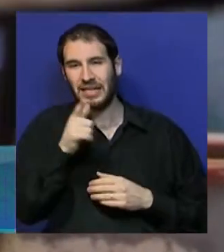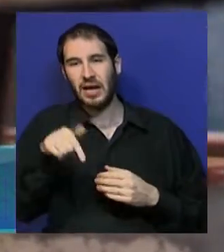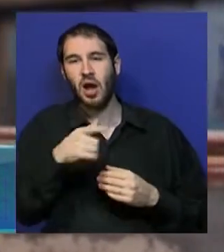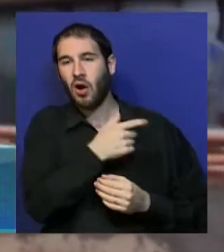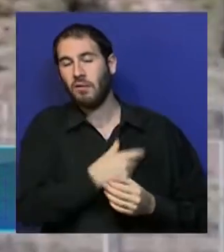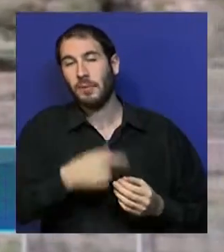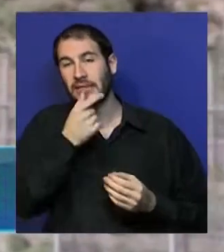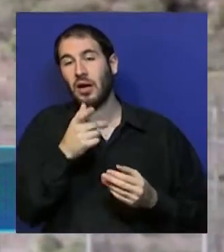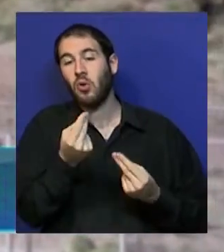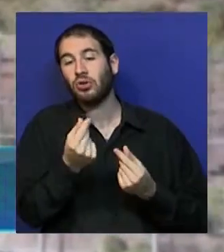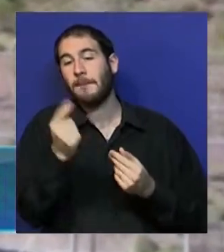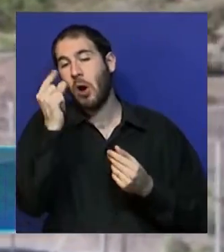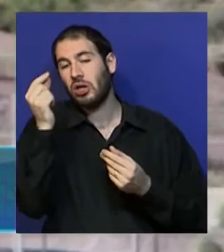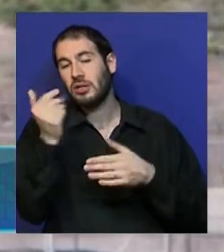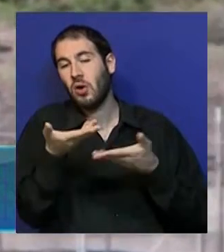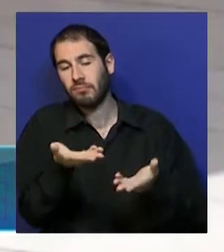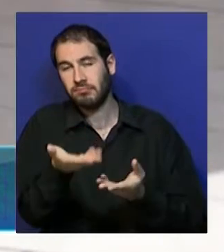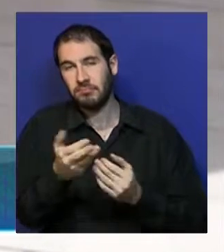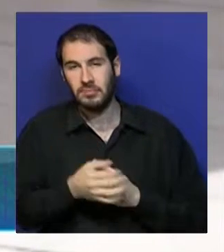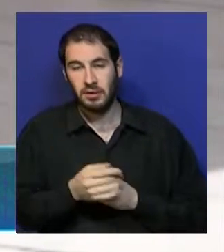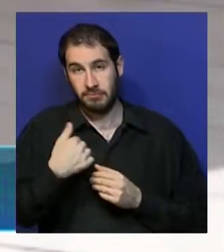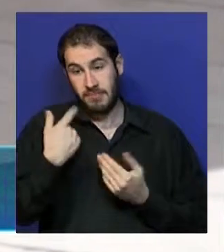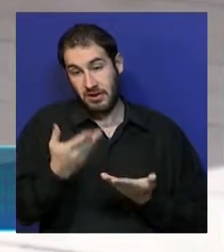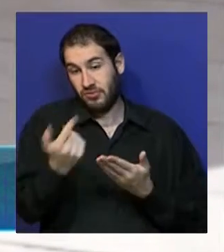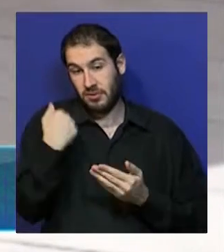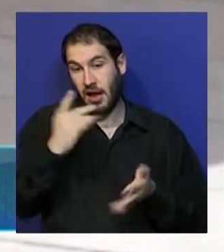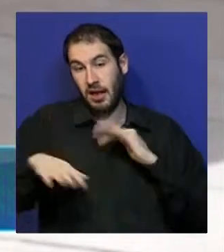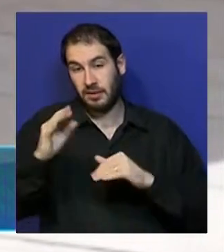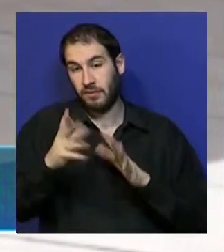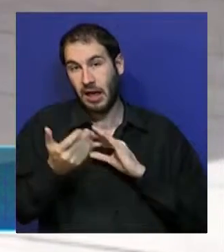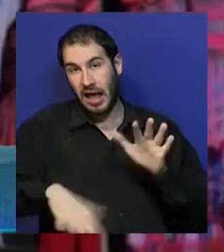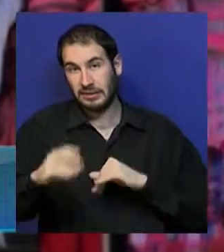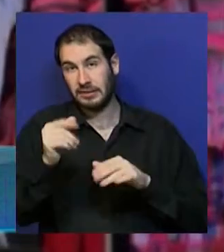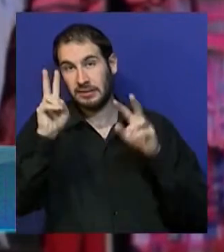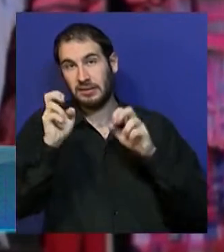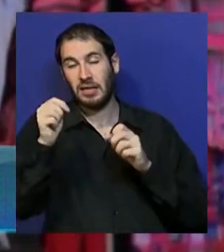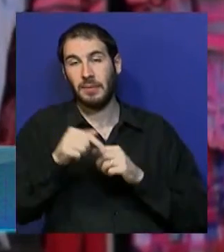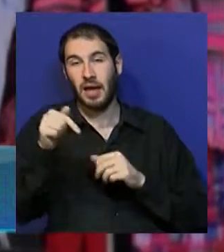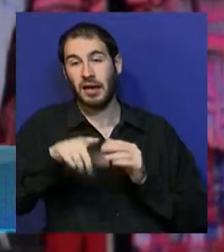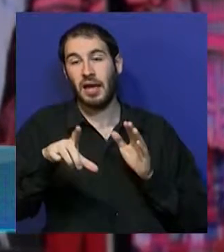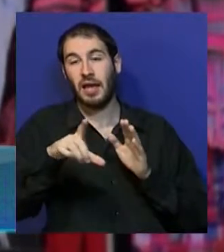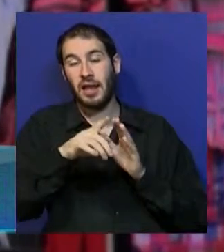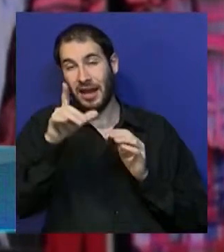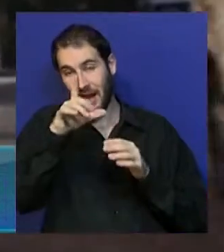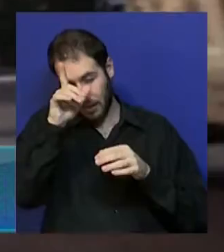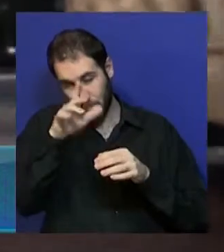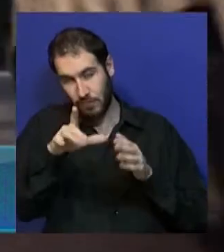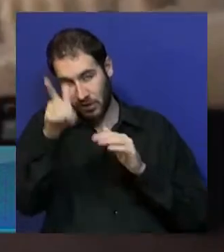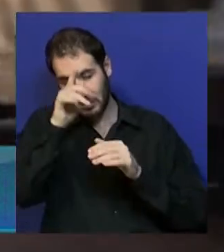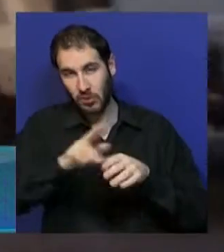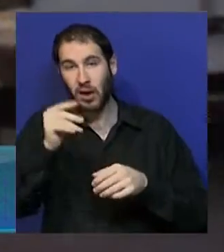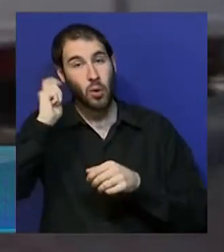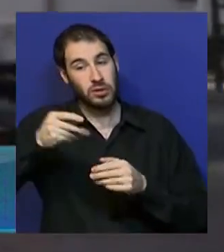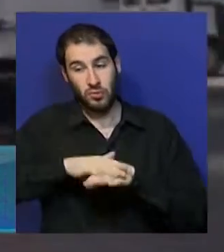usando como una herramienta política para decir, miren, nosotros hicimos lo que creíamos que había que hacer para el tema de la seguridad y los jueces son los que no lo están